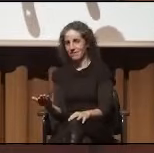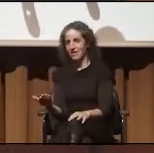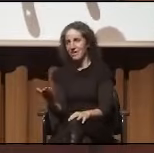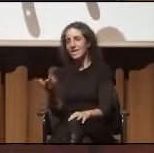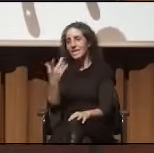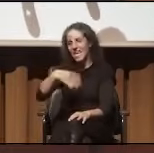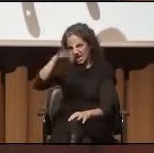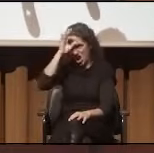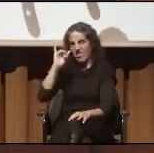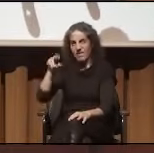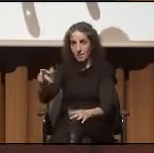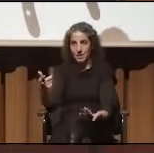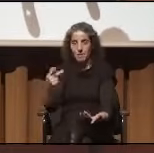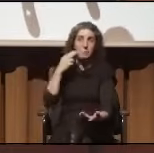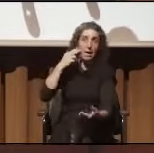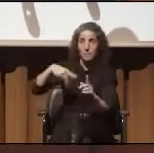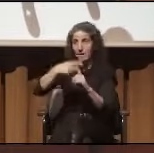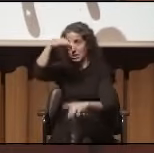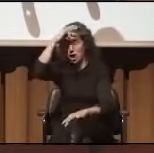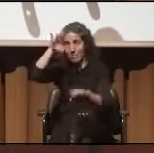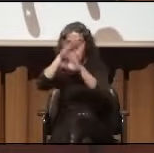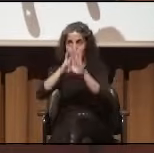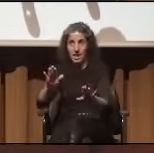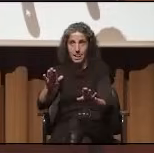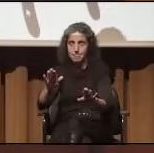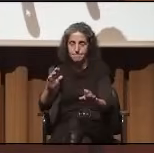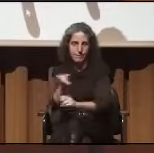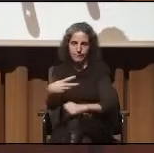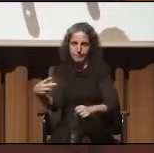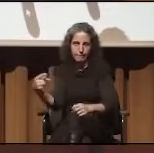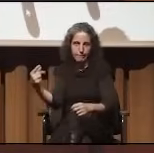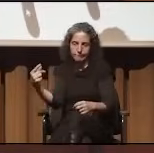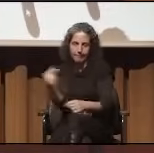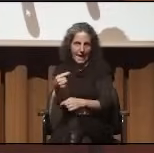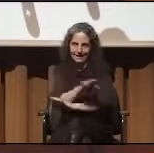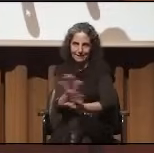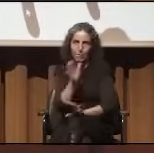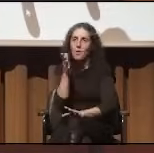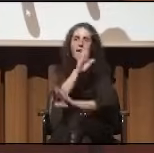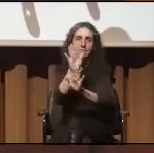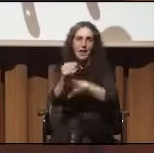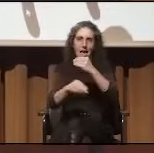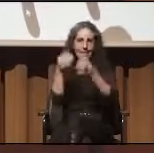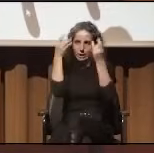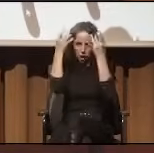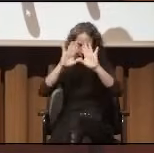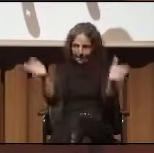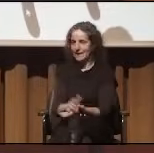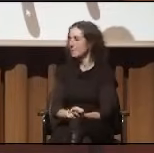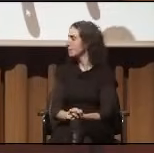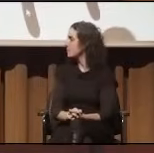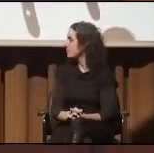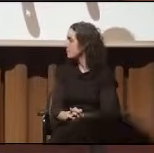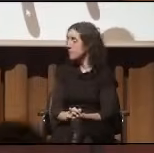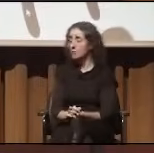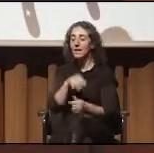son muy peligrosos, porque tomas decisiones basadas en la estupidez. ¿Sí? Es una lástima, pero es así. Y en el